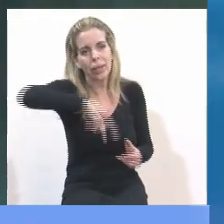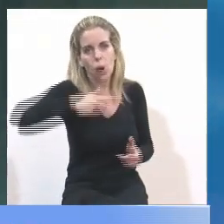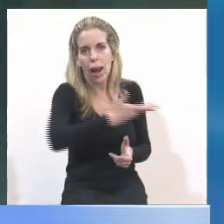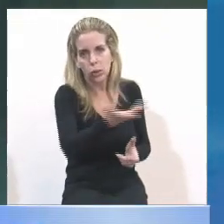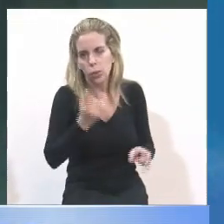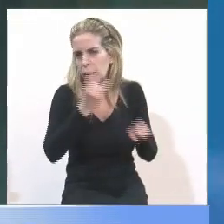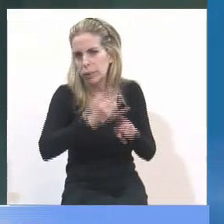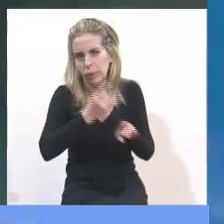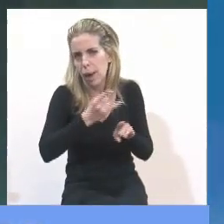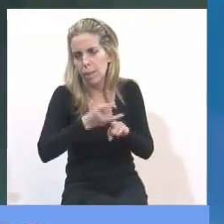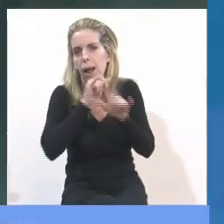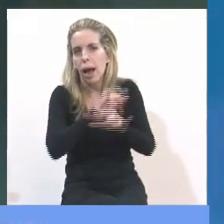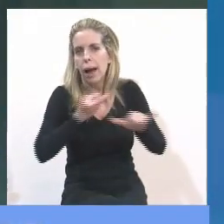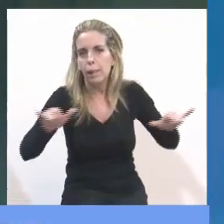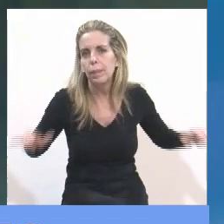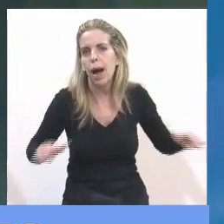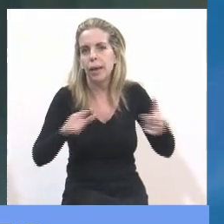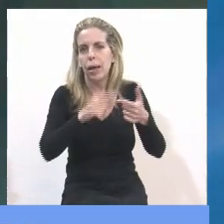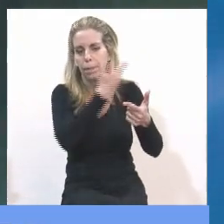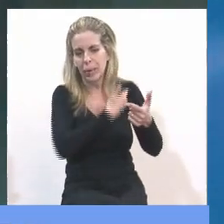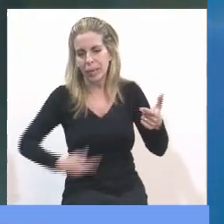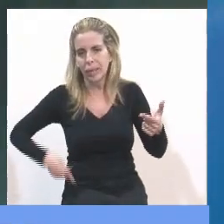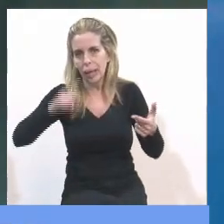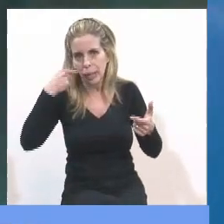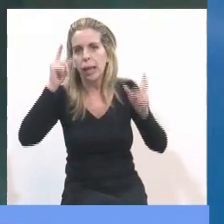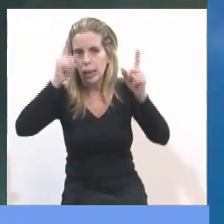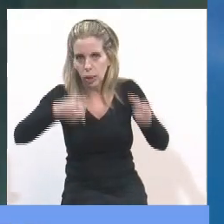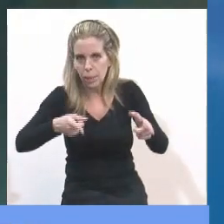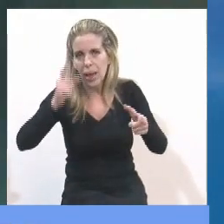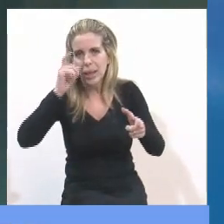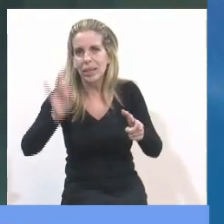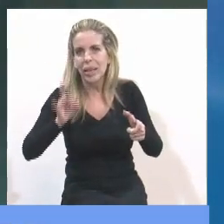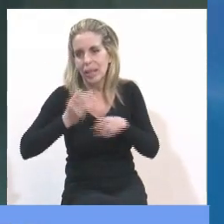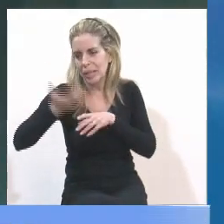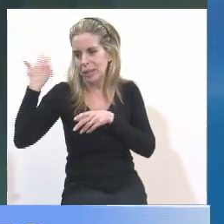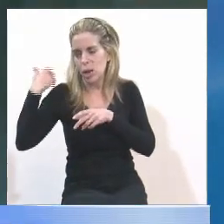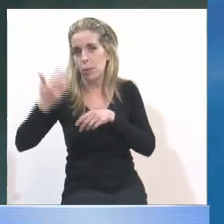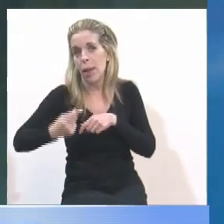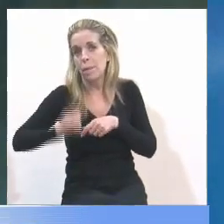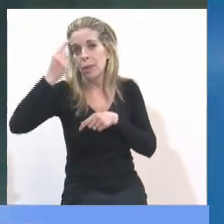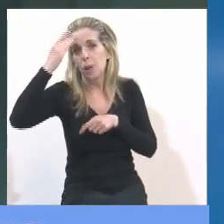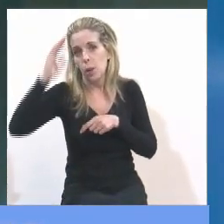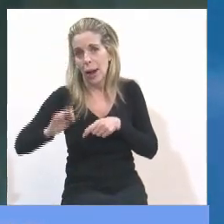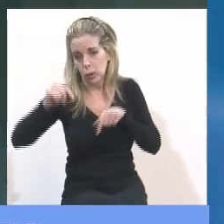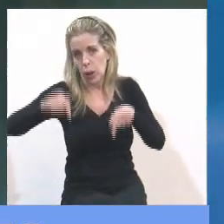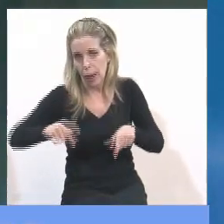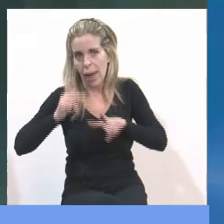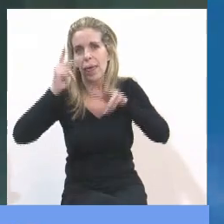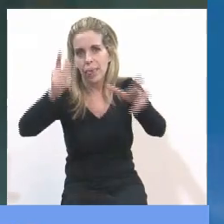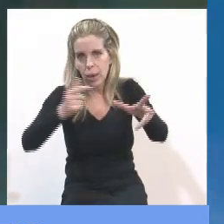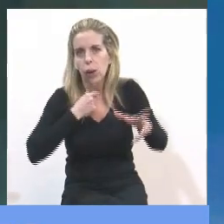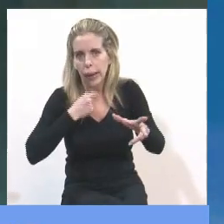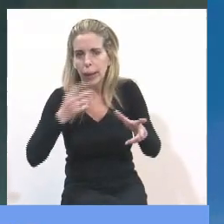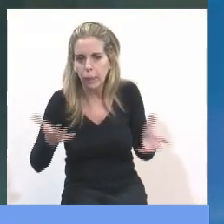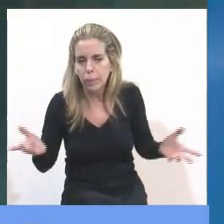cada oportunidad, en campaña, y el presidente de la Nación lo dijo el 10 de diciembre y el 1 de marzo, que queríamos recuperar